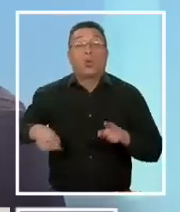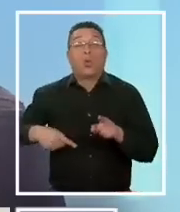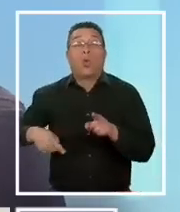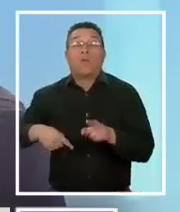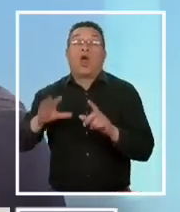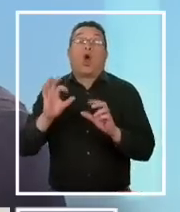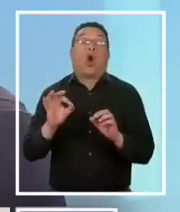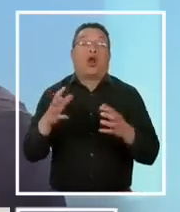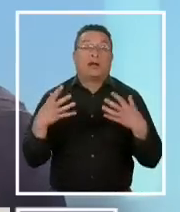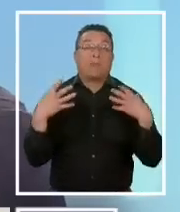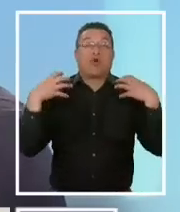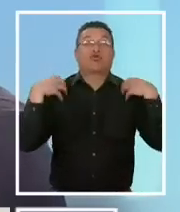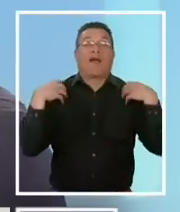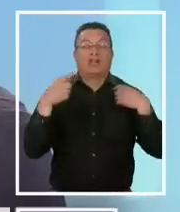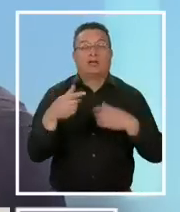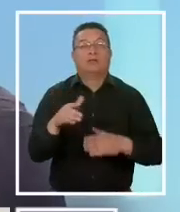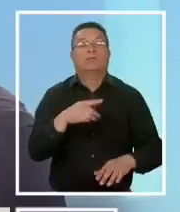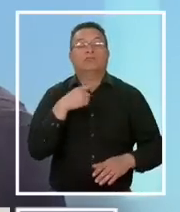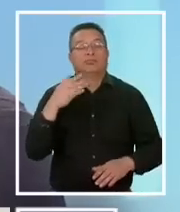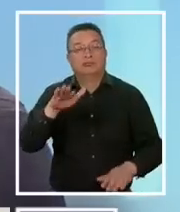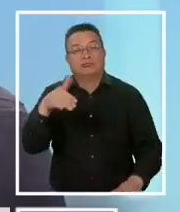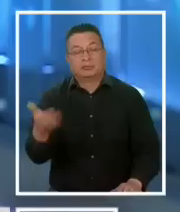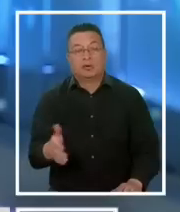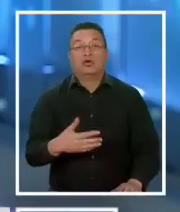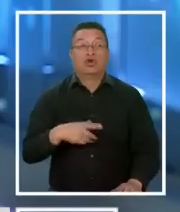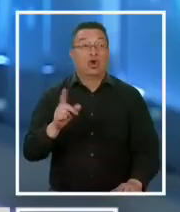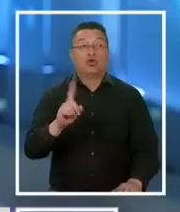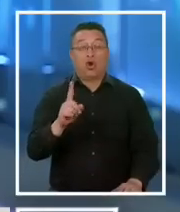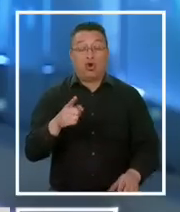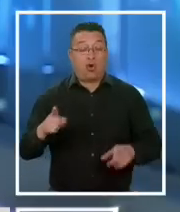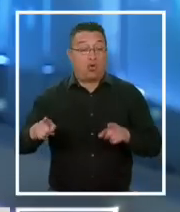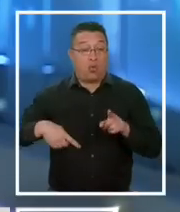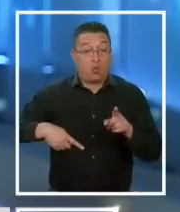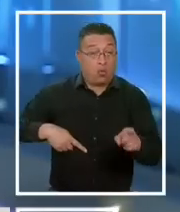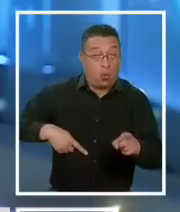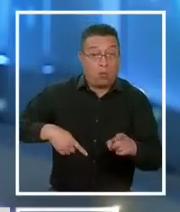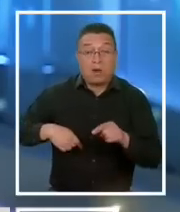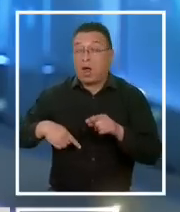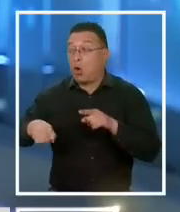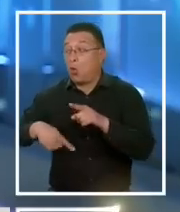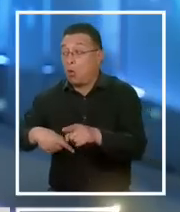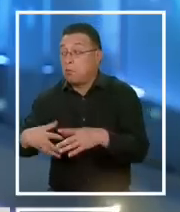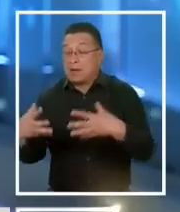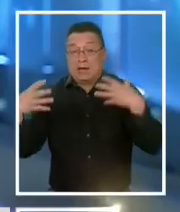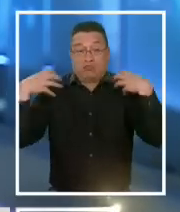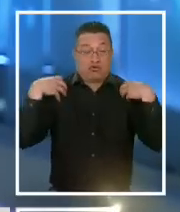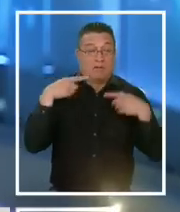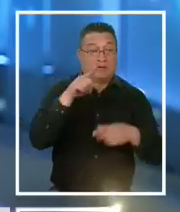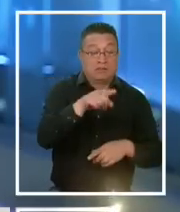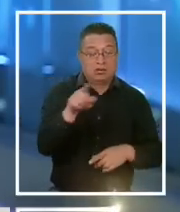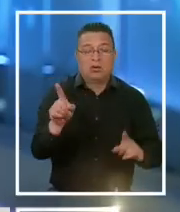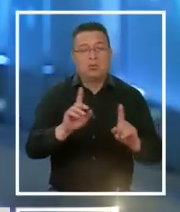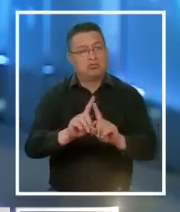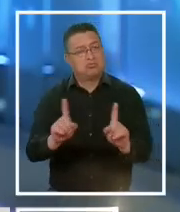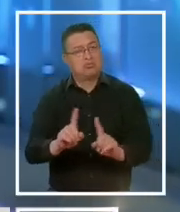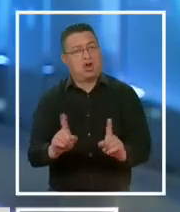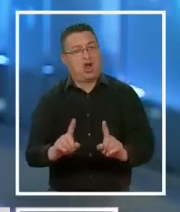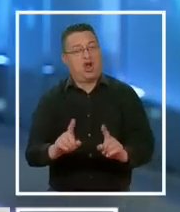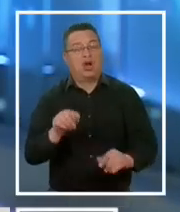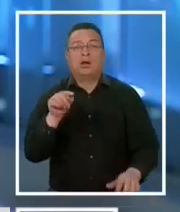o los responsables digamos de este fracaso no yo creo que aquí no hay ni culpable de responsables del fracaso básicamente